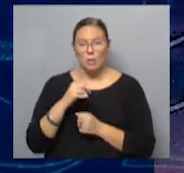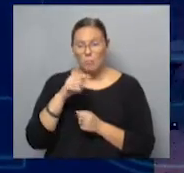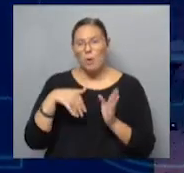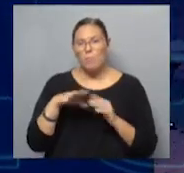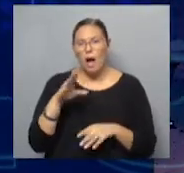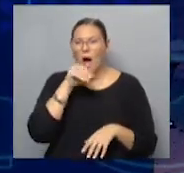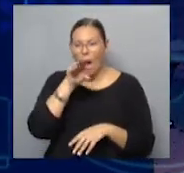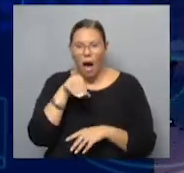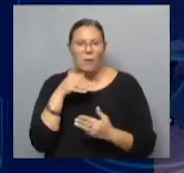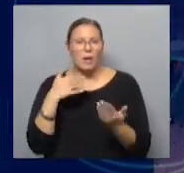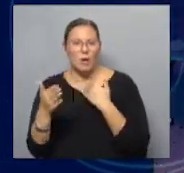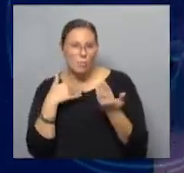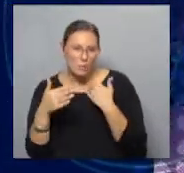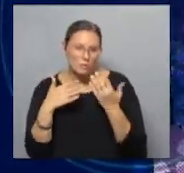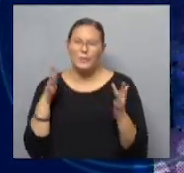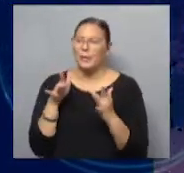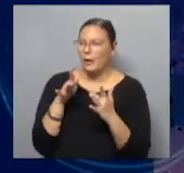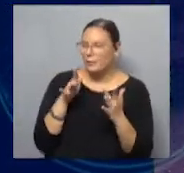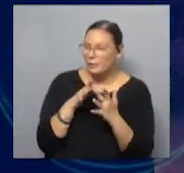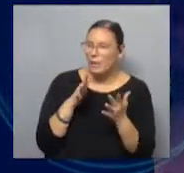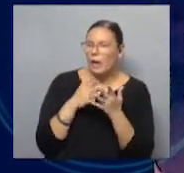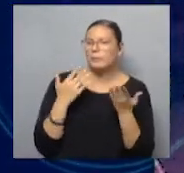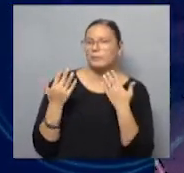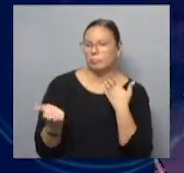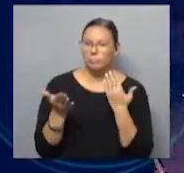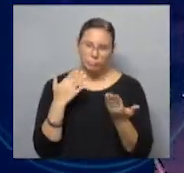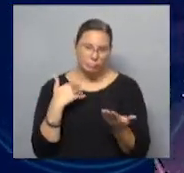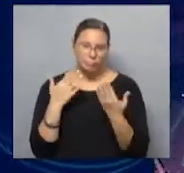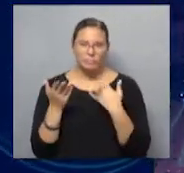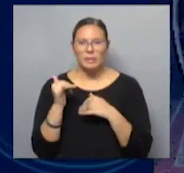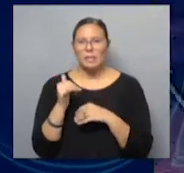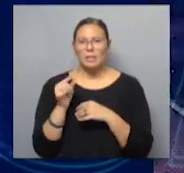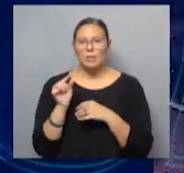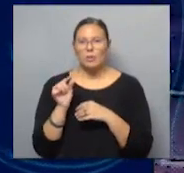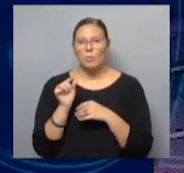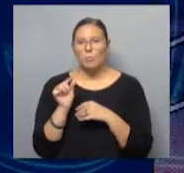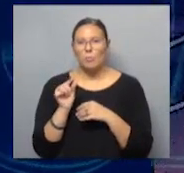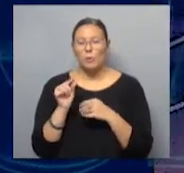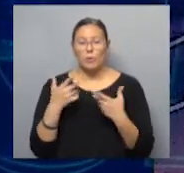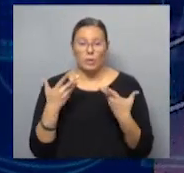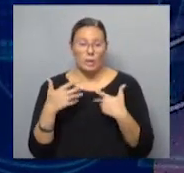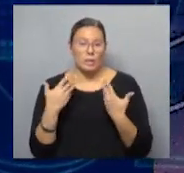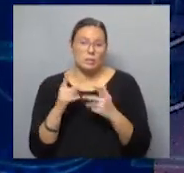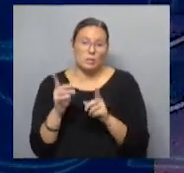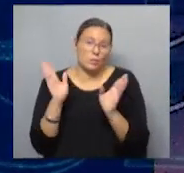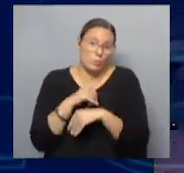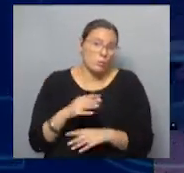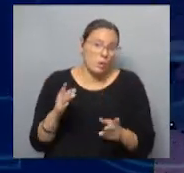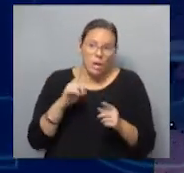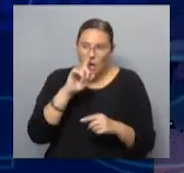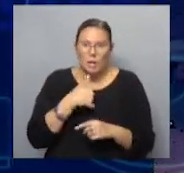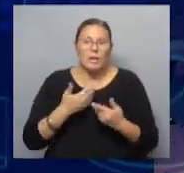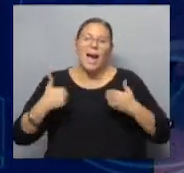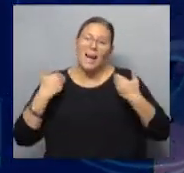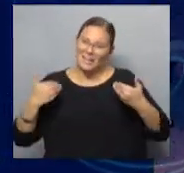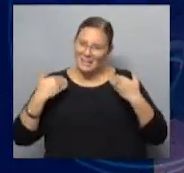bien el que habla con la gente, que tiene ahí un poco la... Ponerle un poco de ritmo, si no, no sale. Y